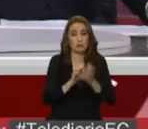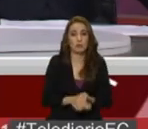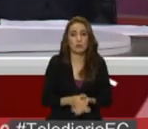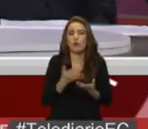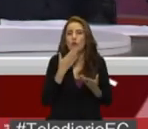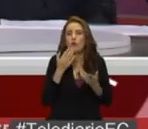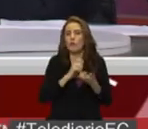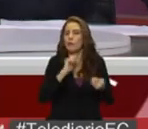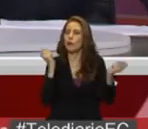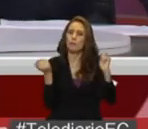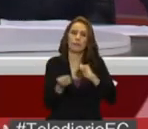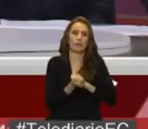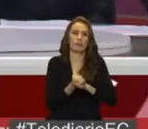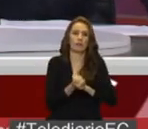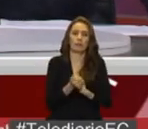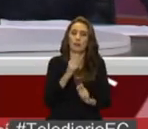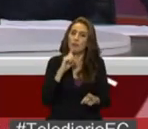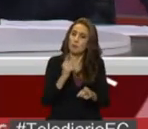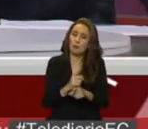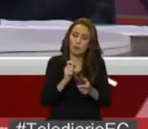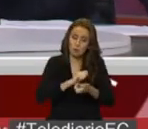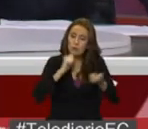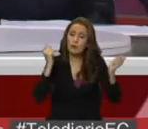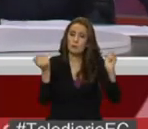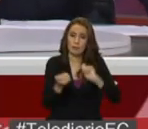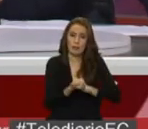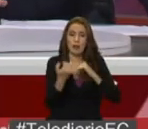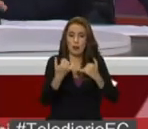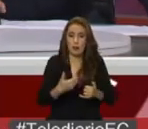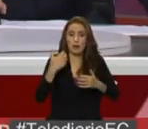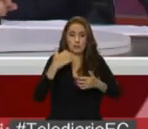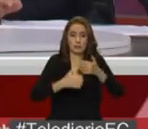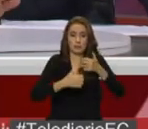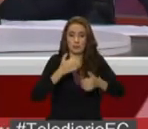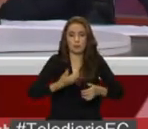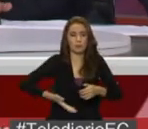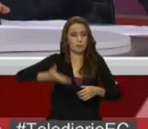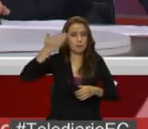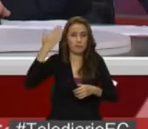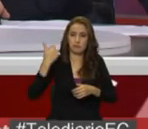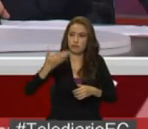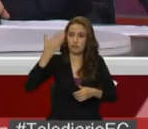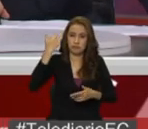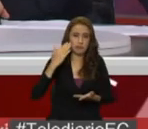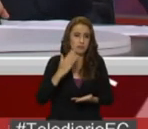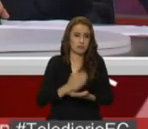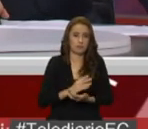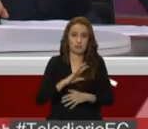esta realidad? ¿Cómo hacer frente a este problema social que hemos vivido desde hace mucho tiempo?